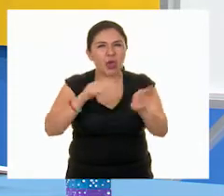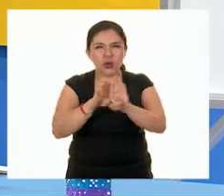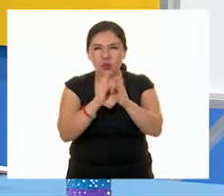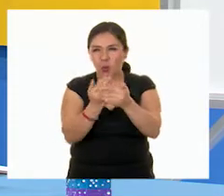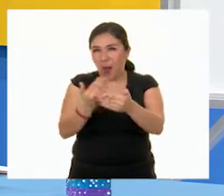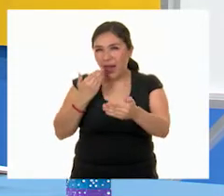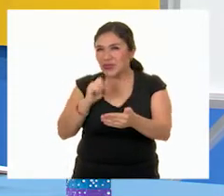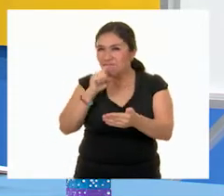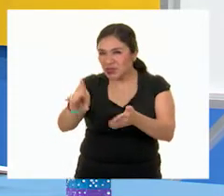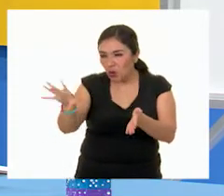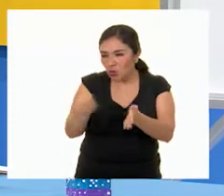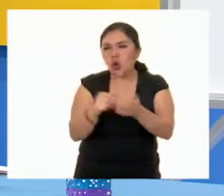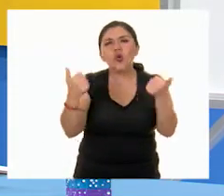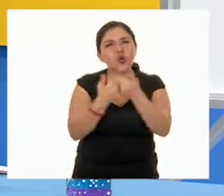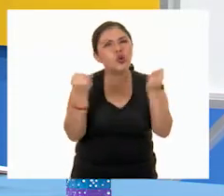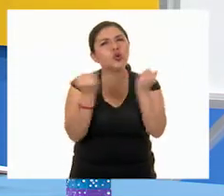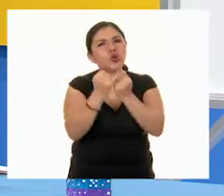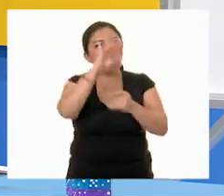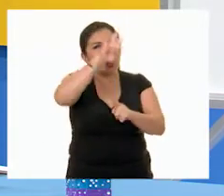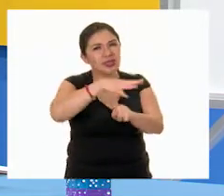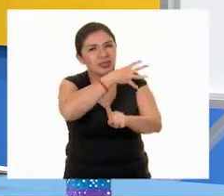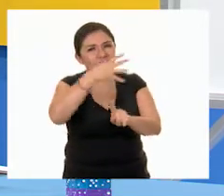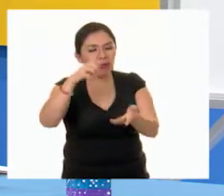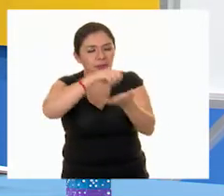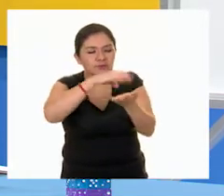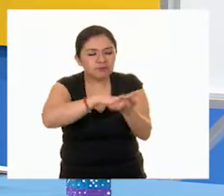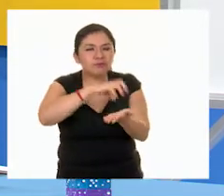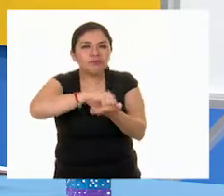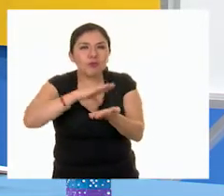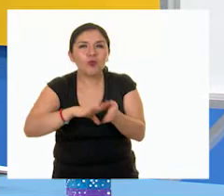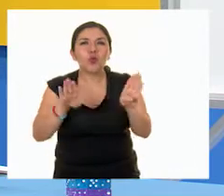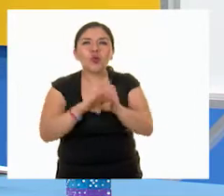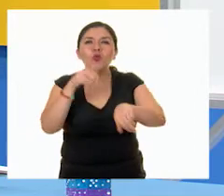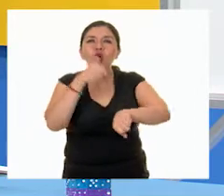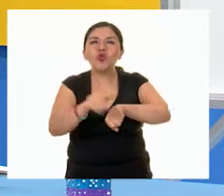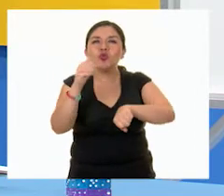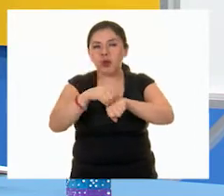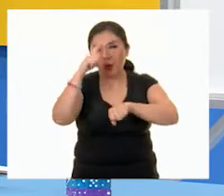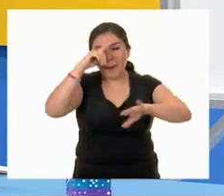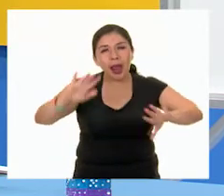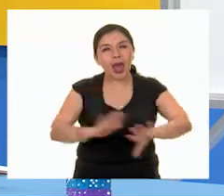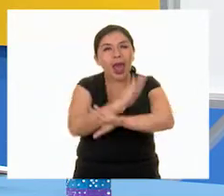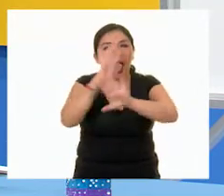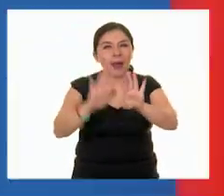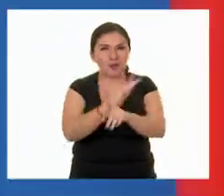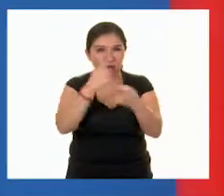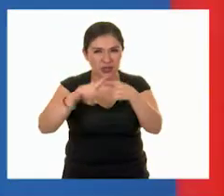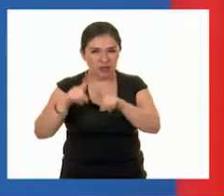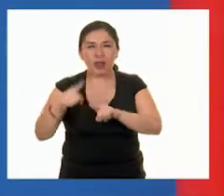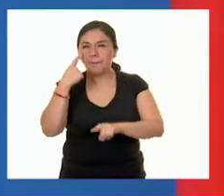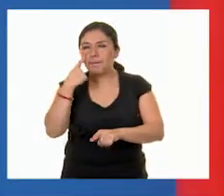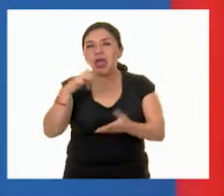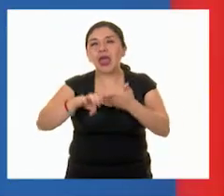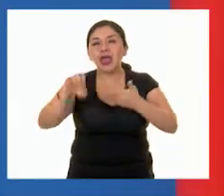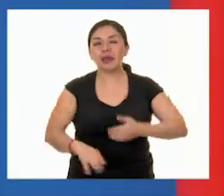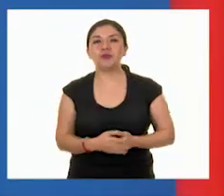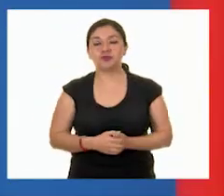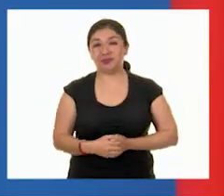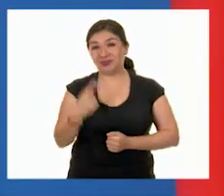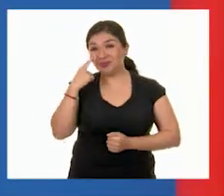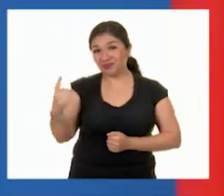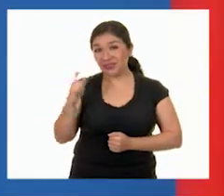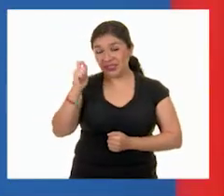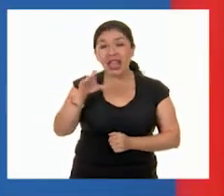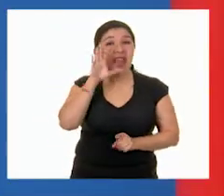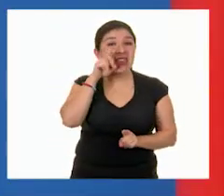usar también una tabla donde registren los valores que van dando a cada dimensión. Por ejemplo, para el caso del